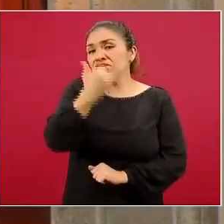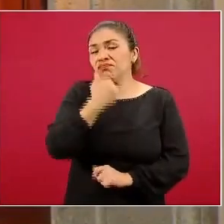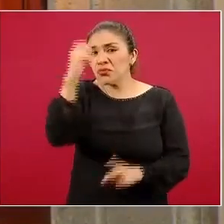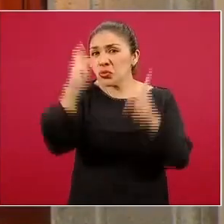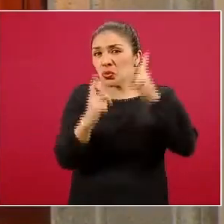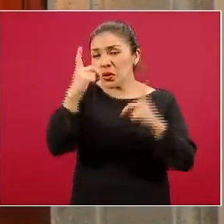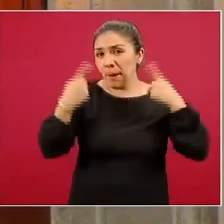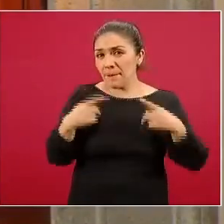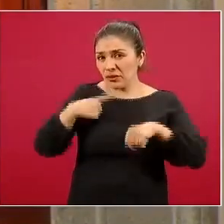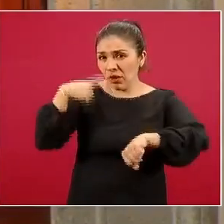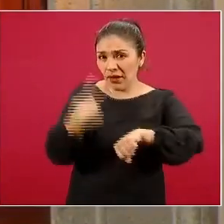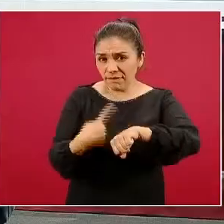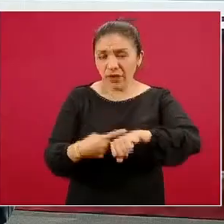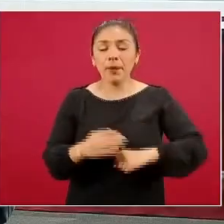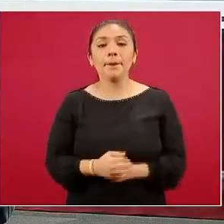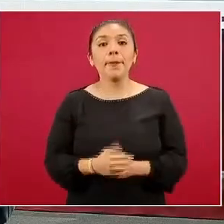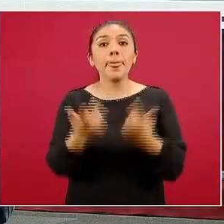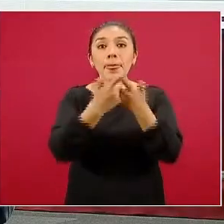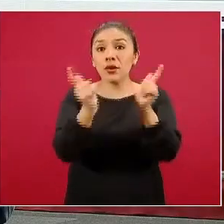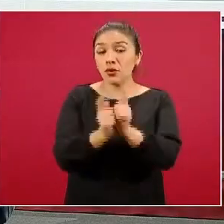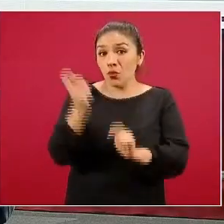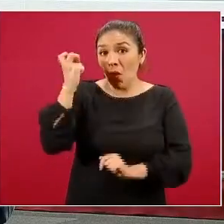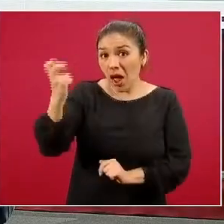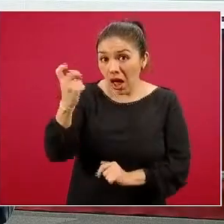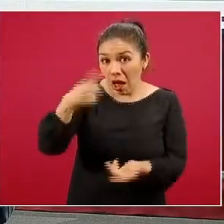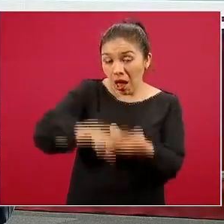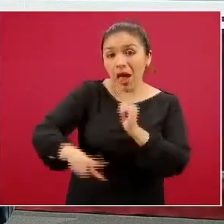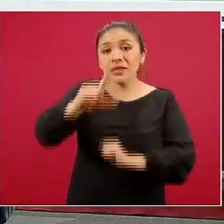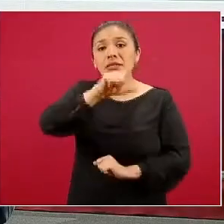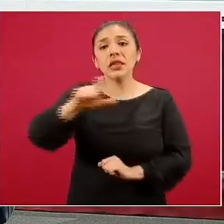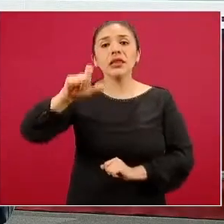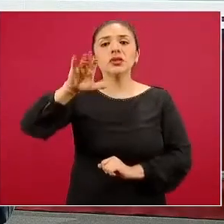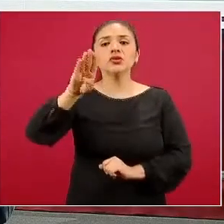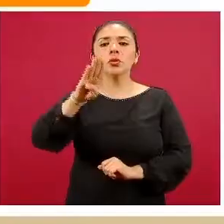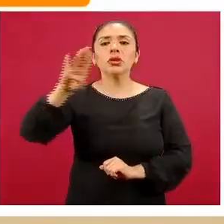sospechosos. De este grupo,